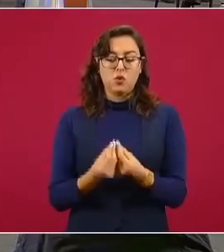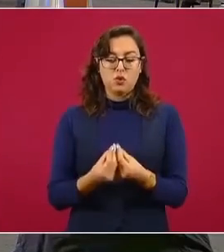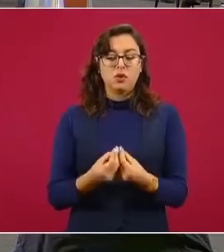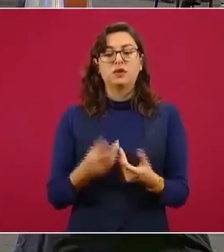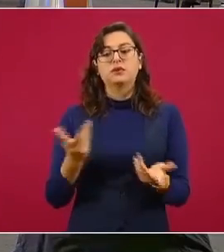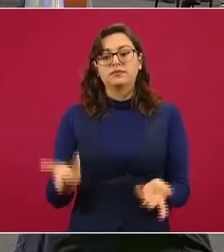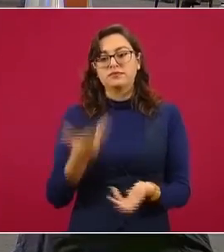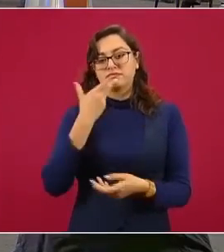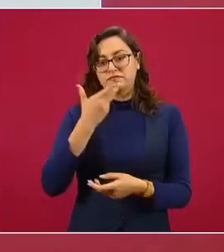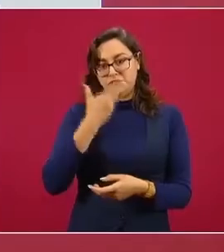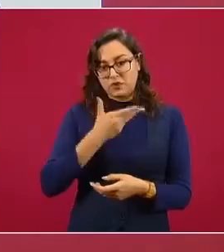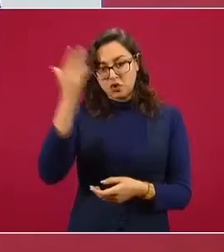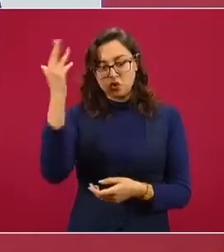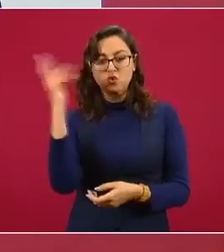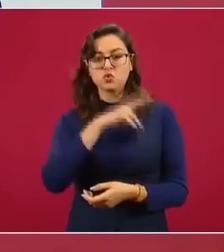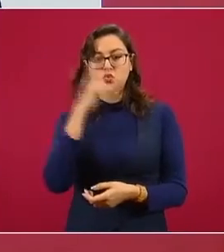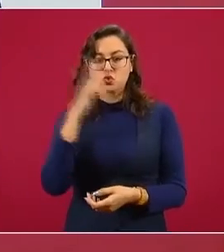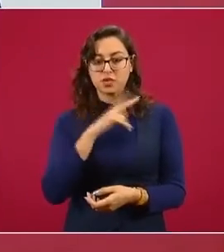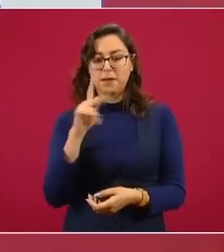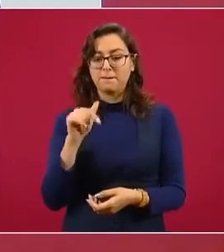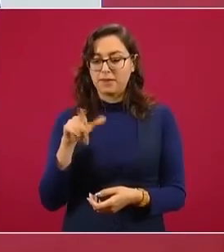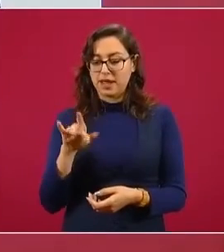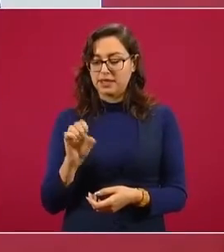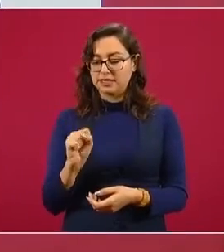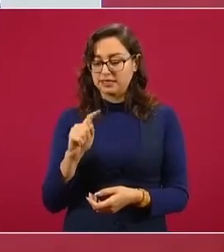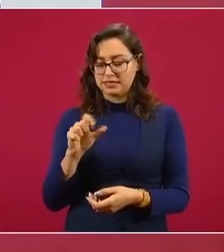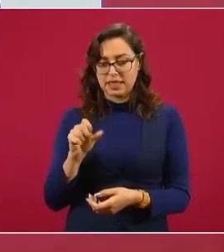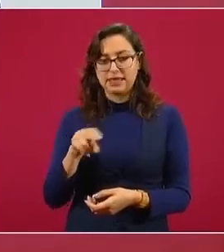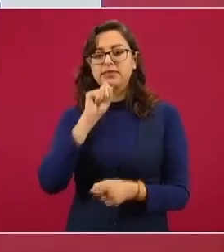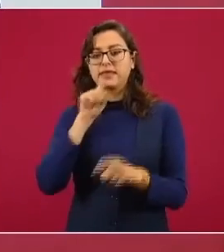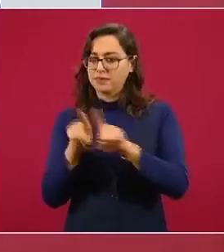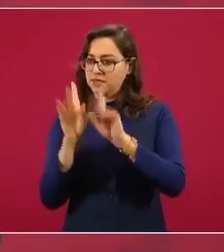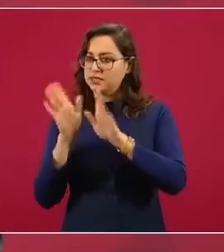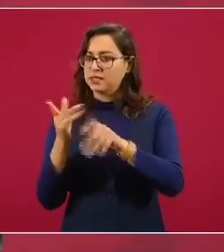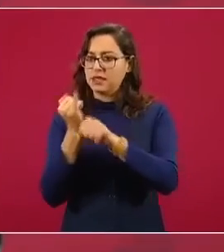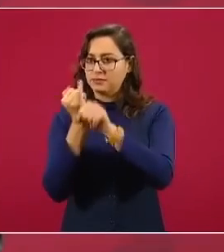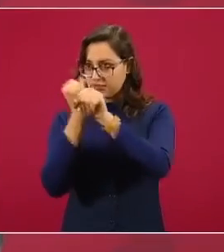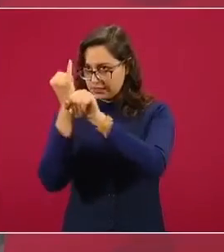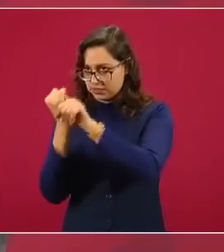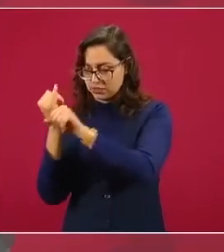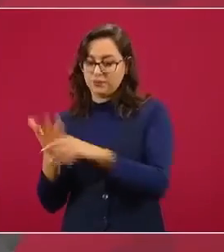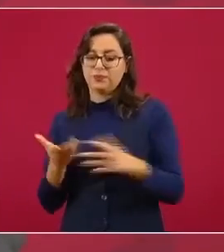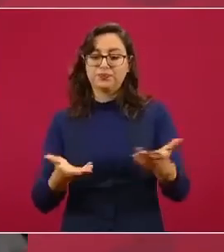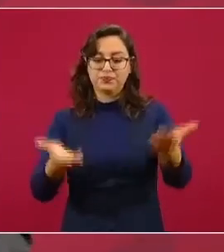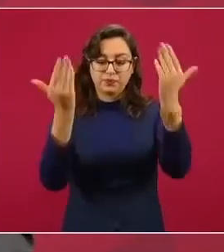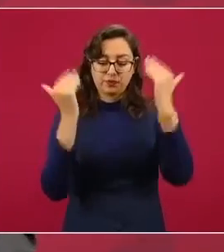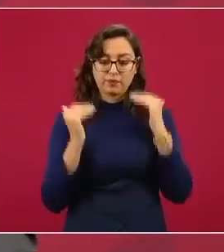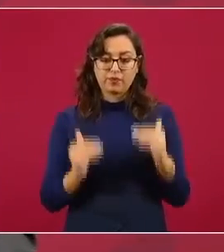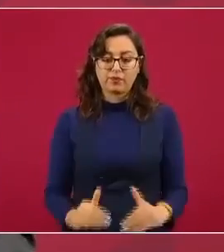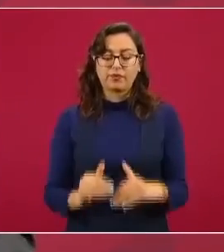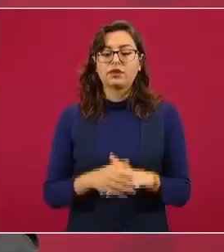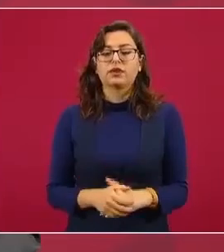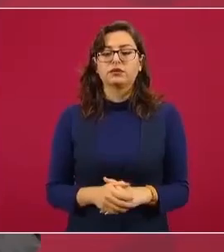Saudita, Rusia, Pakistán están en curso también. Entonces, eso es CanSino. Luego, Pfizer.